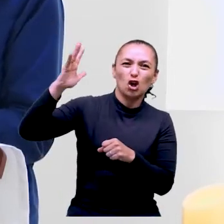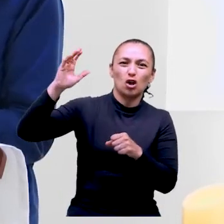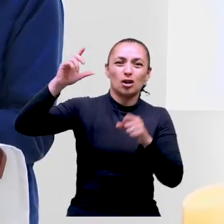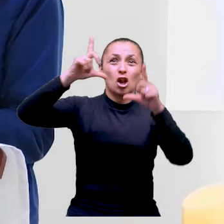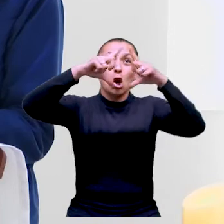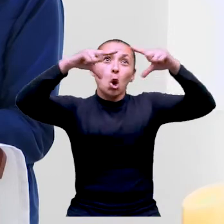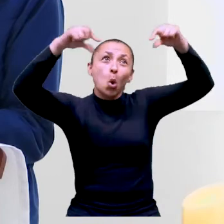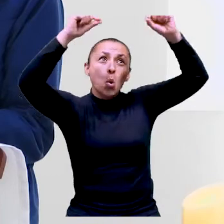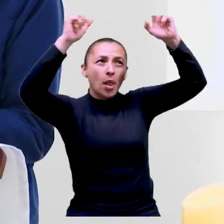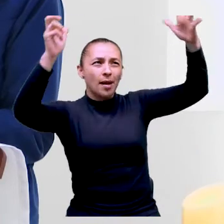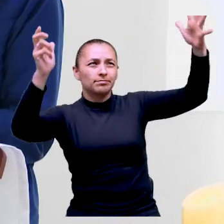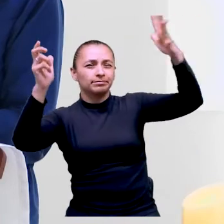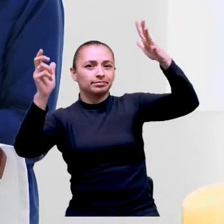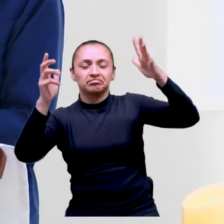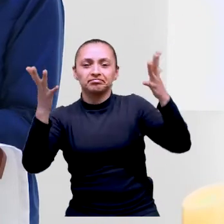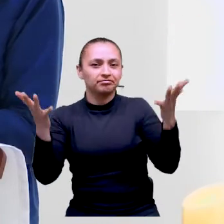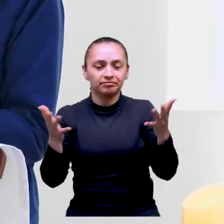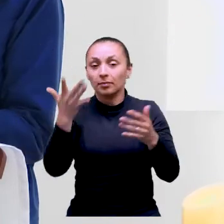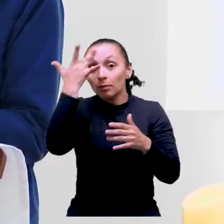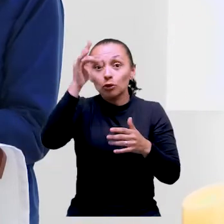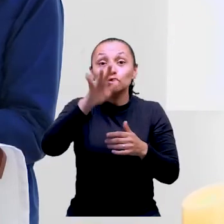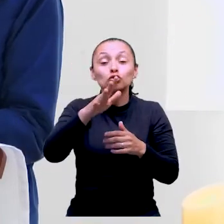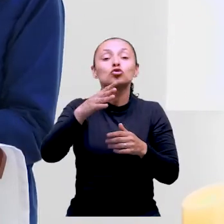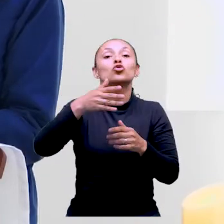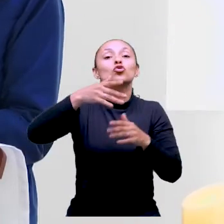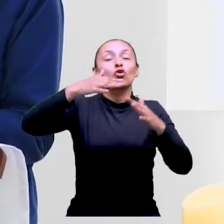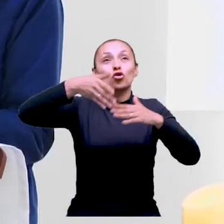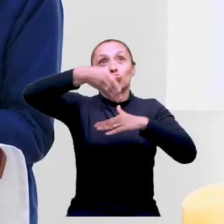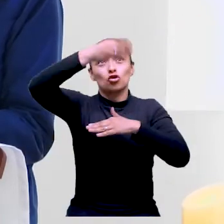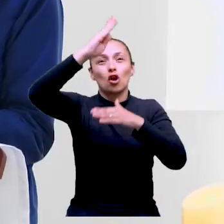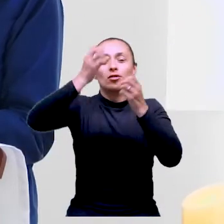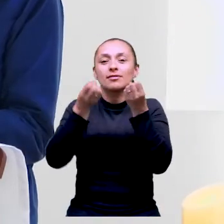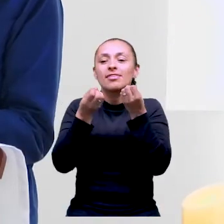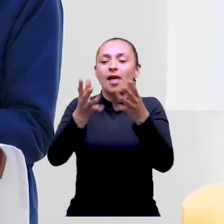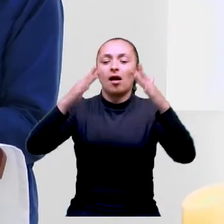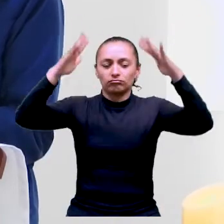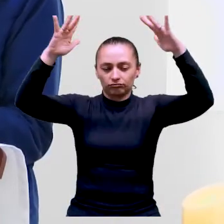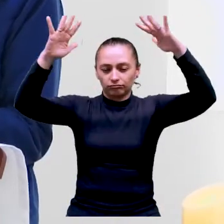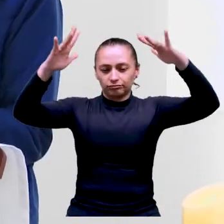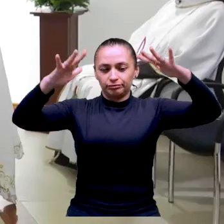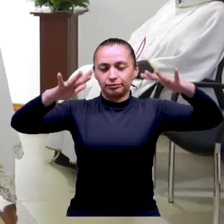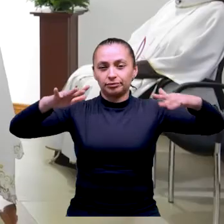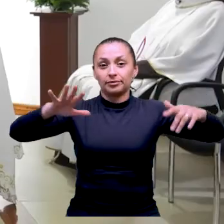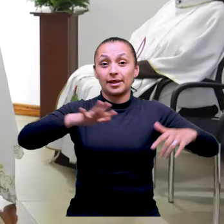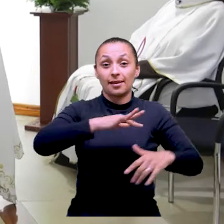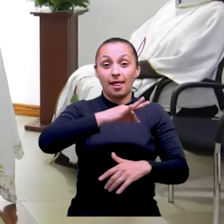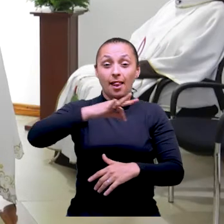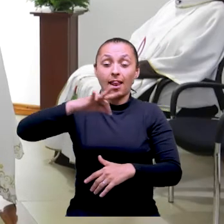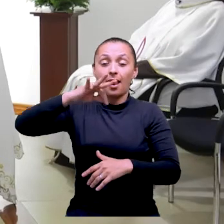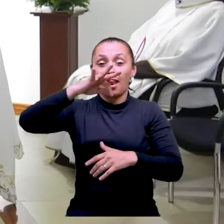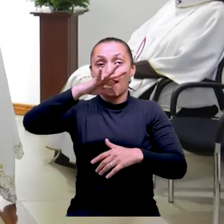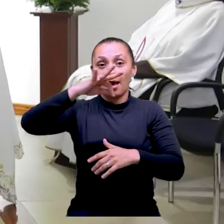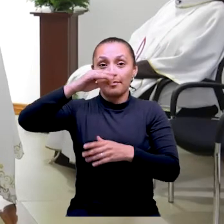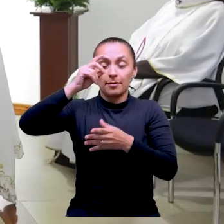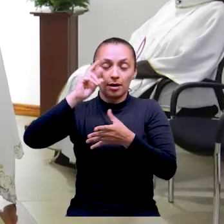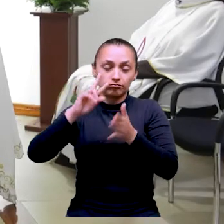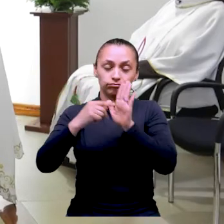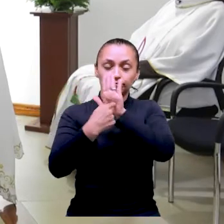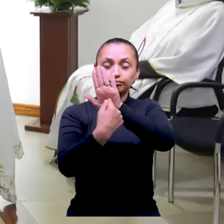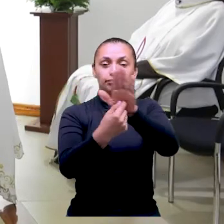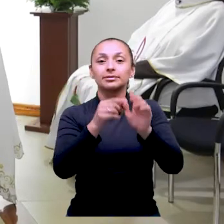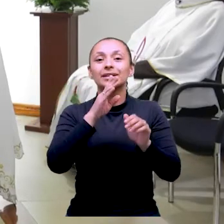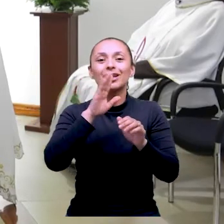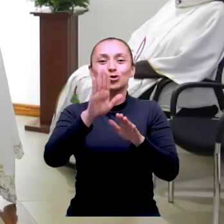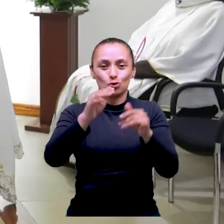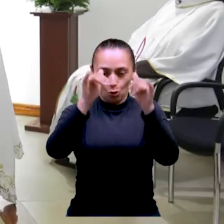necesita sol ni luna que la lumbre porque la gloria de dios le dio su propia alumnos y su lámpara es